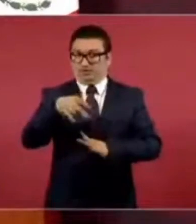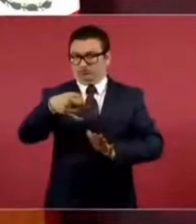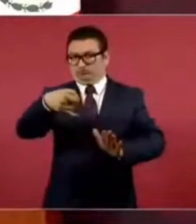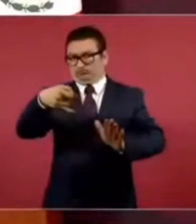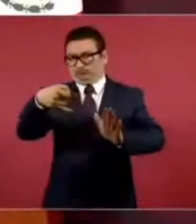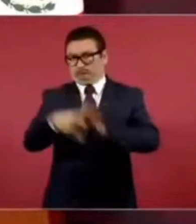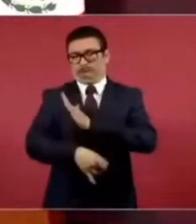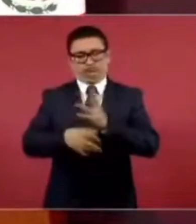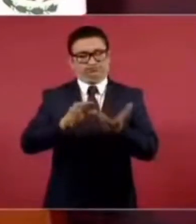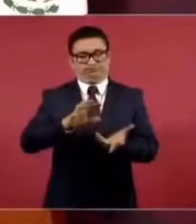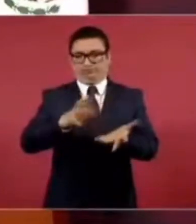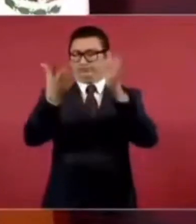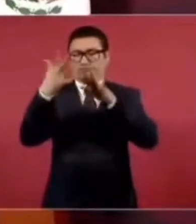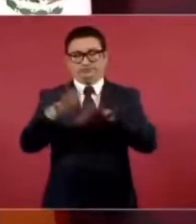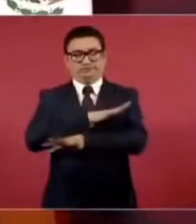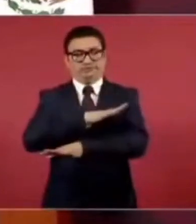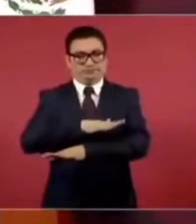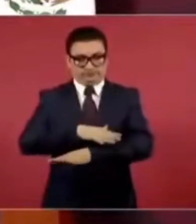radical.